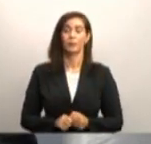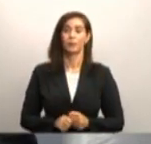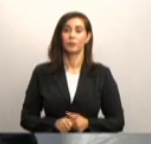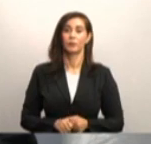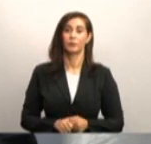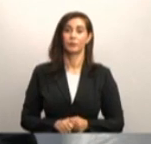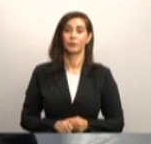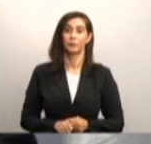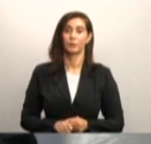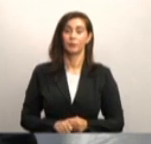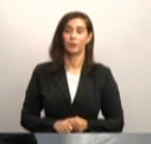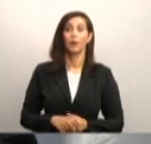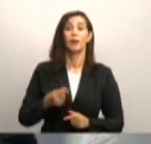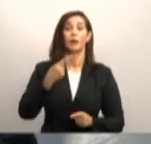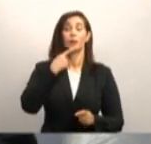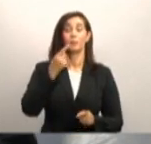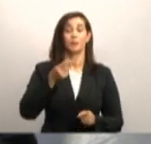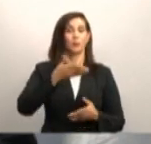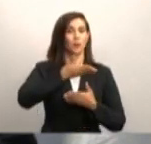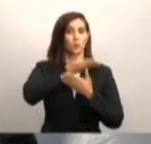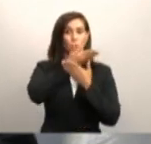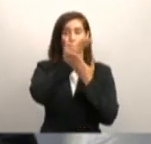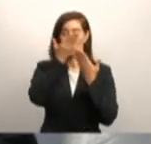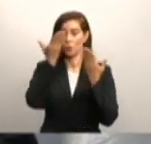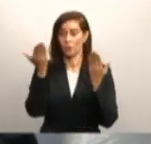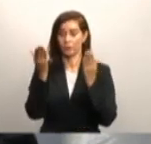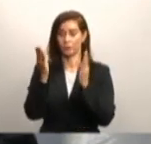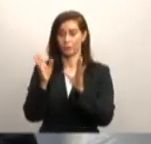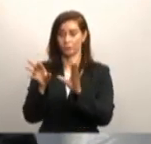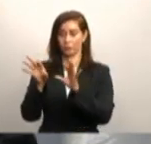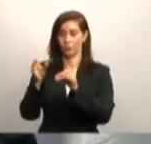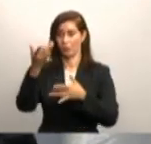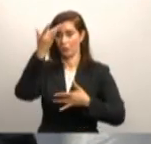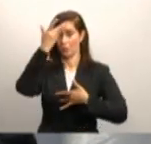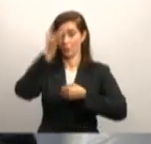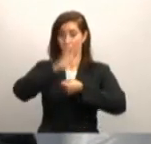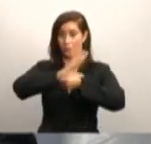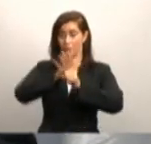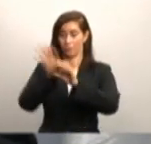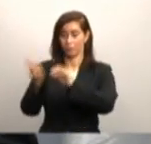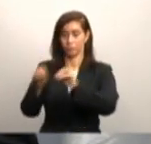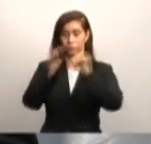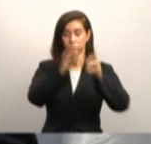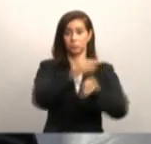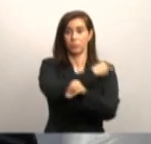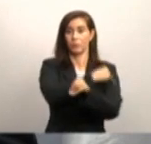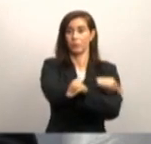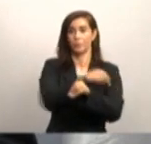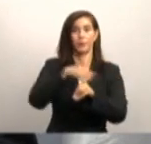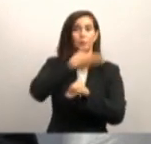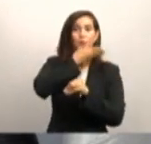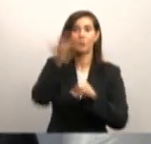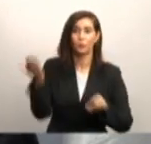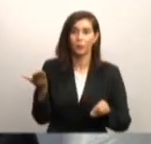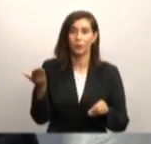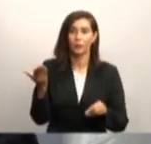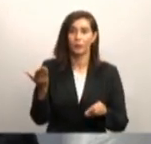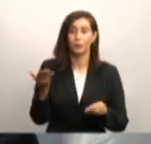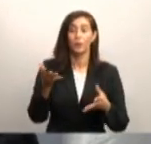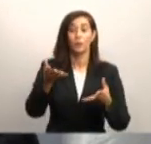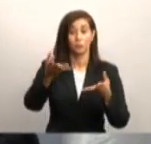Diciendo que no hay retraso en traslado de pacientes por COVID-19. De manera que espero que